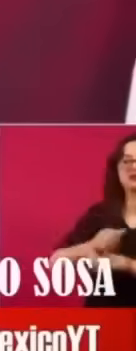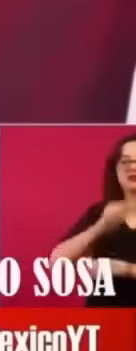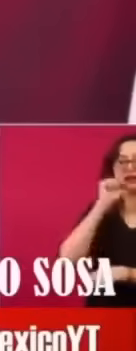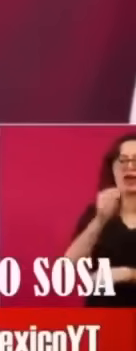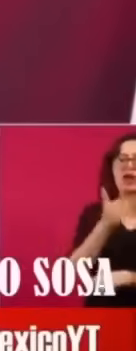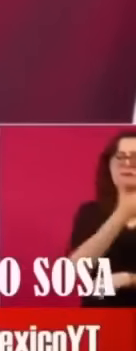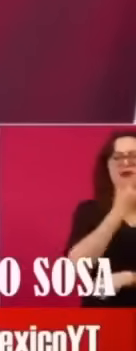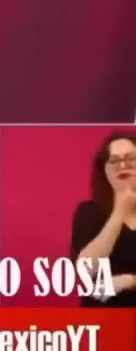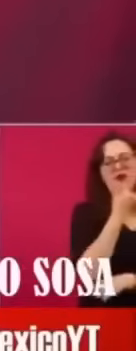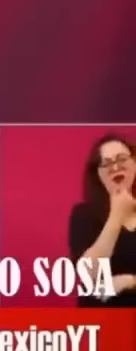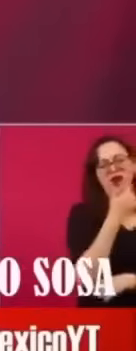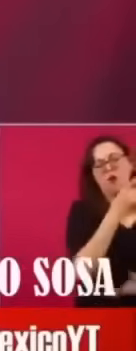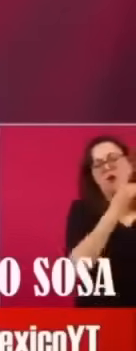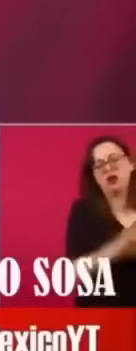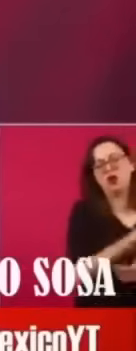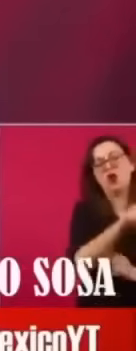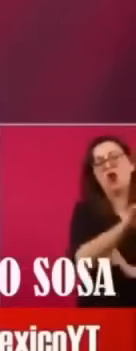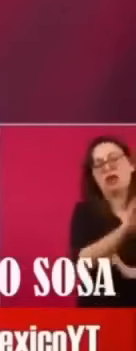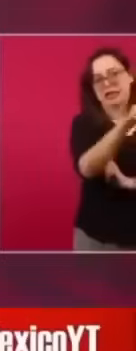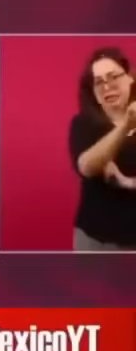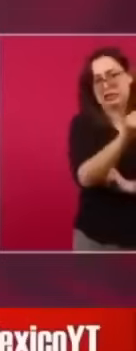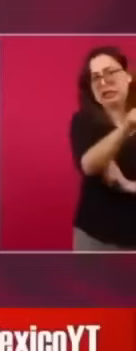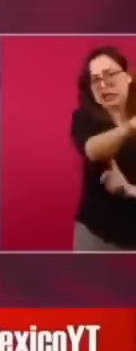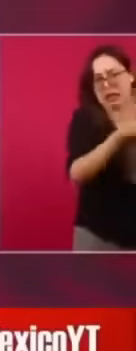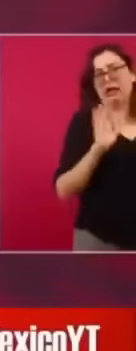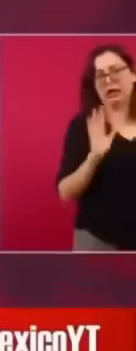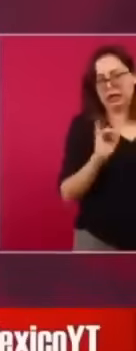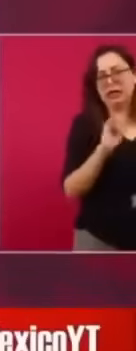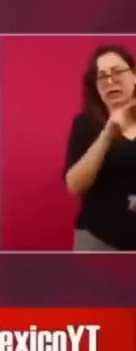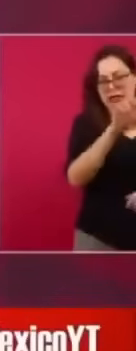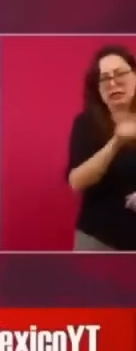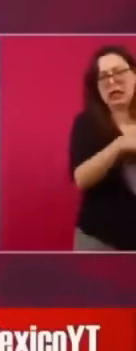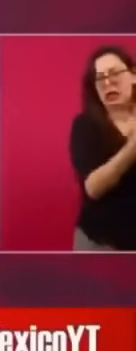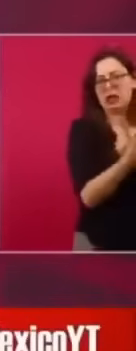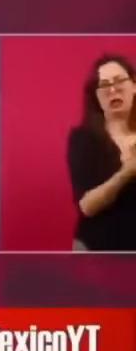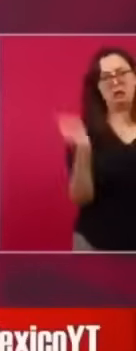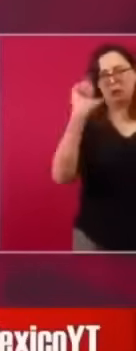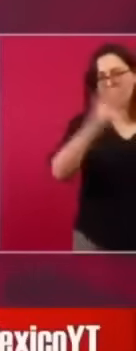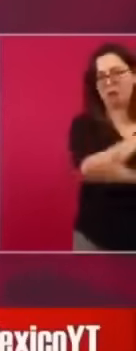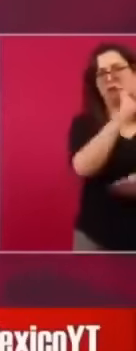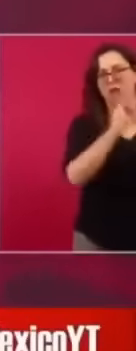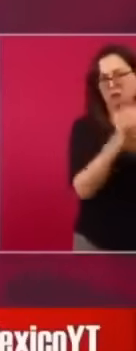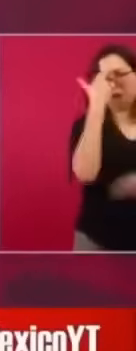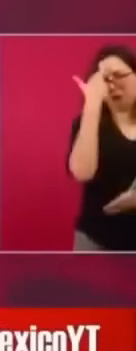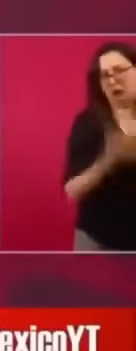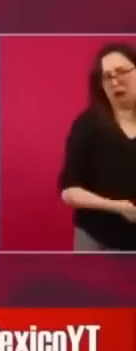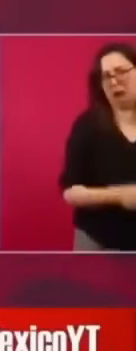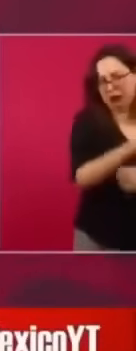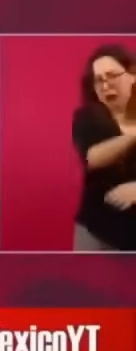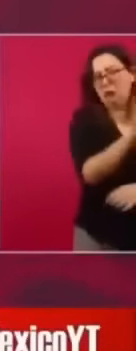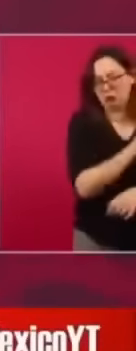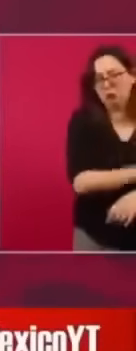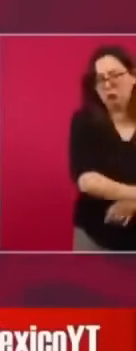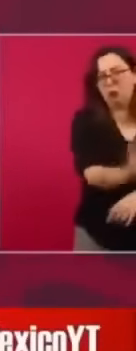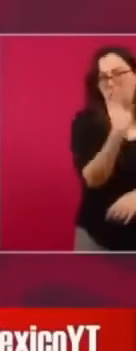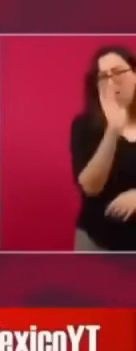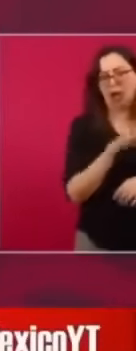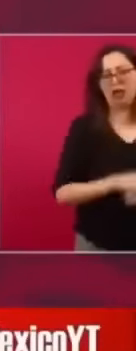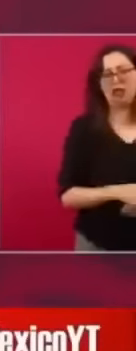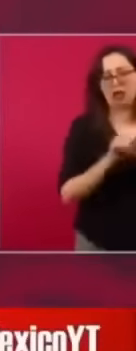INE. El INE no se toca. El presidente López Obrador entonces deja claro que va a haber